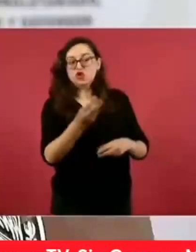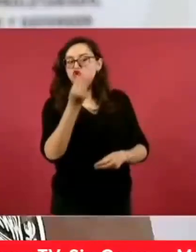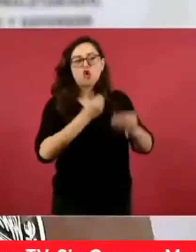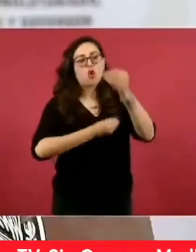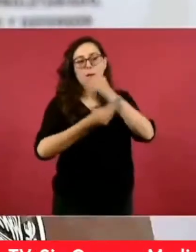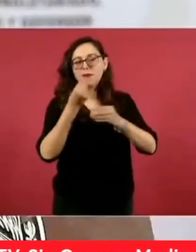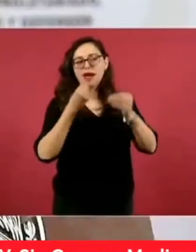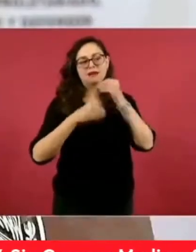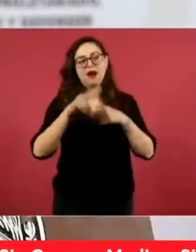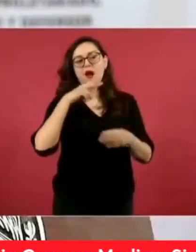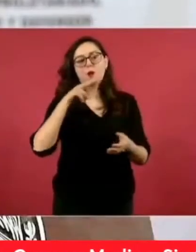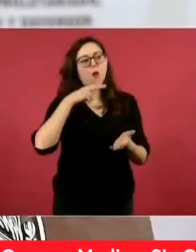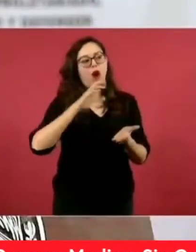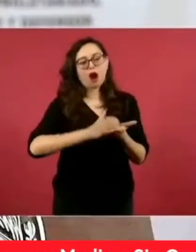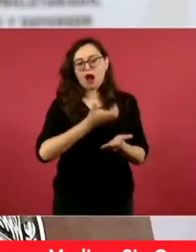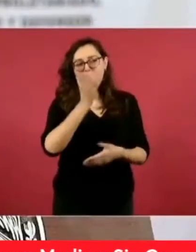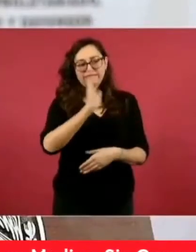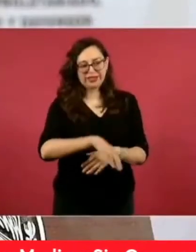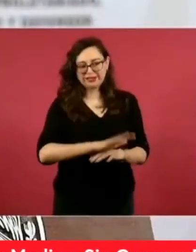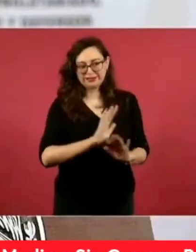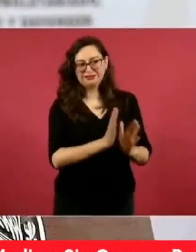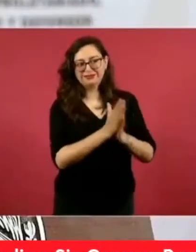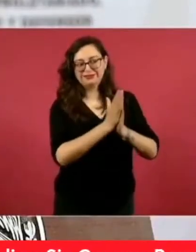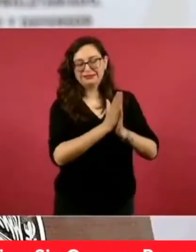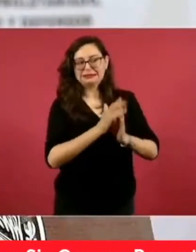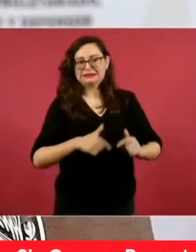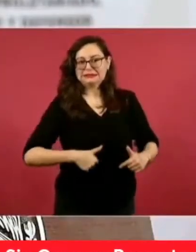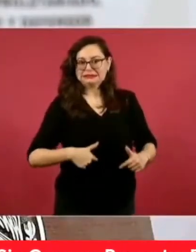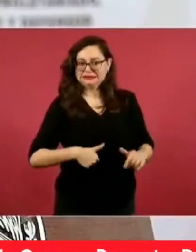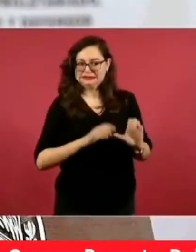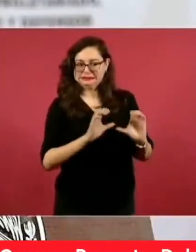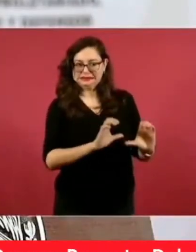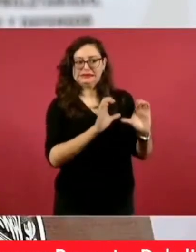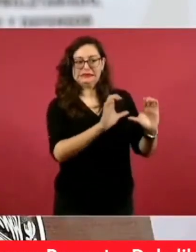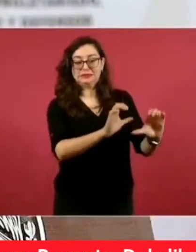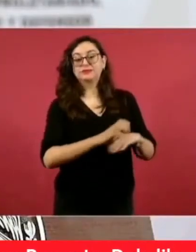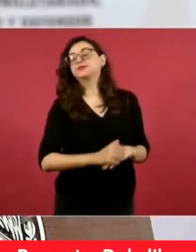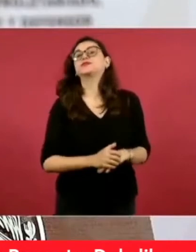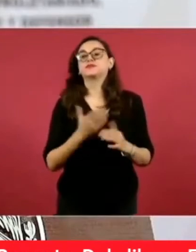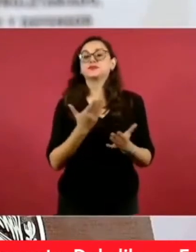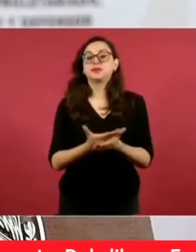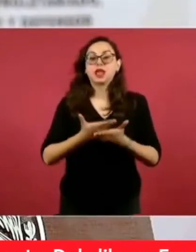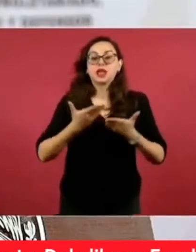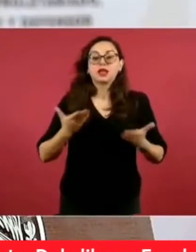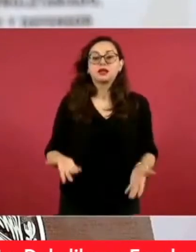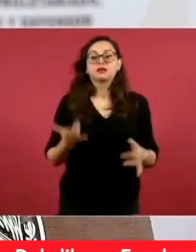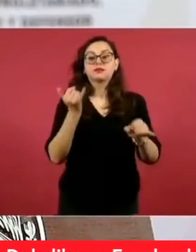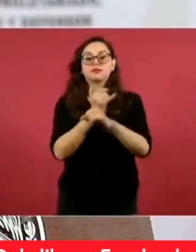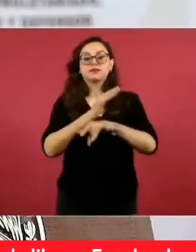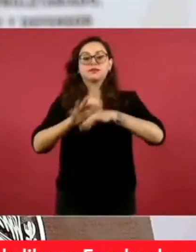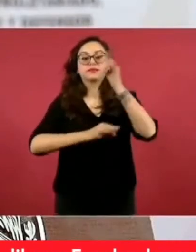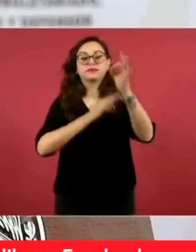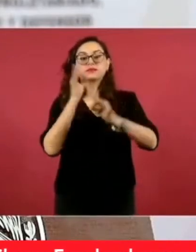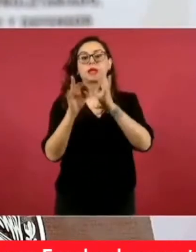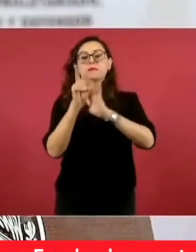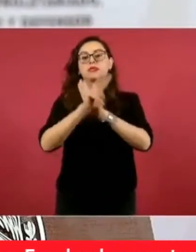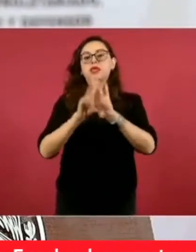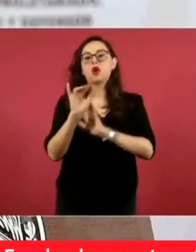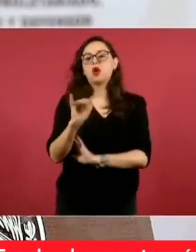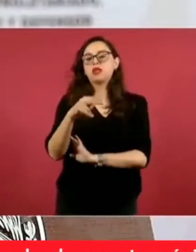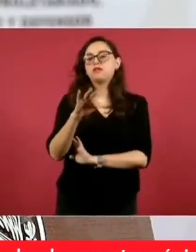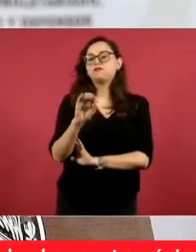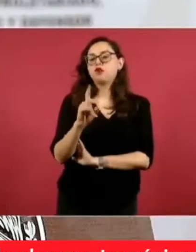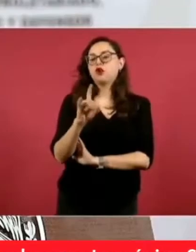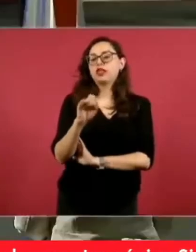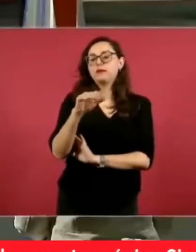la colaboración con Infodemia sobre las mentiras que se han dicho sobre la reforma al